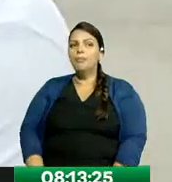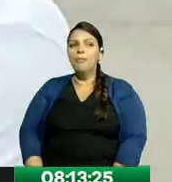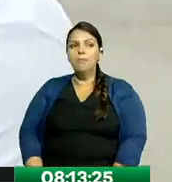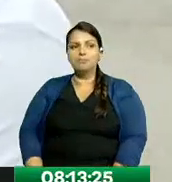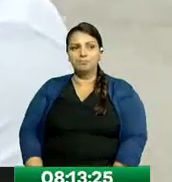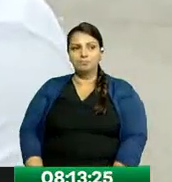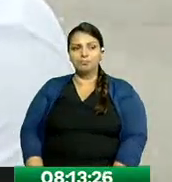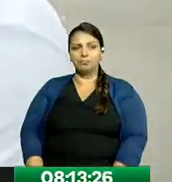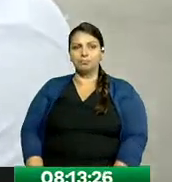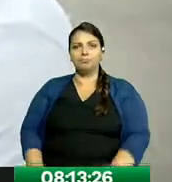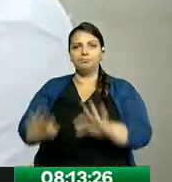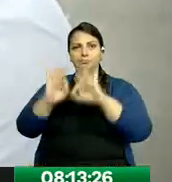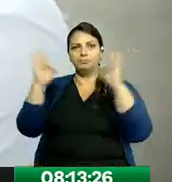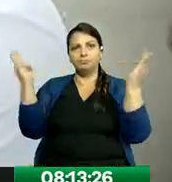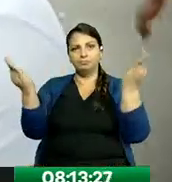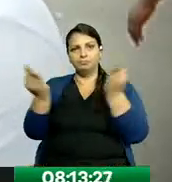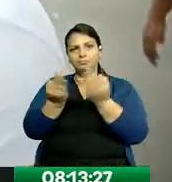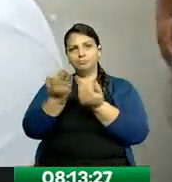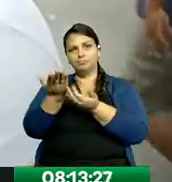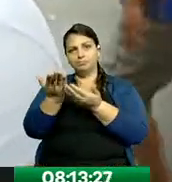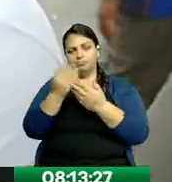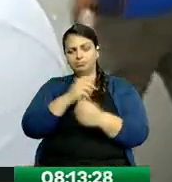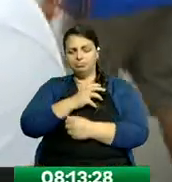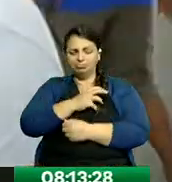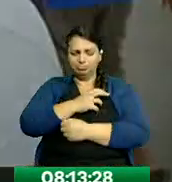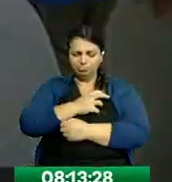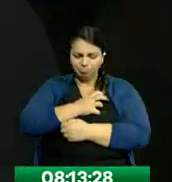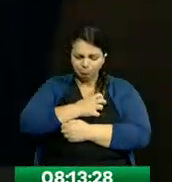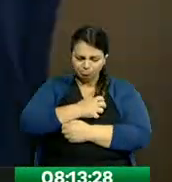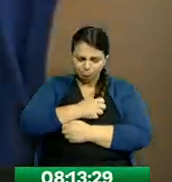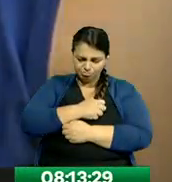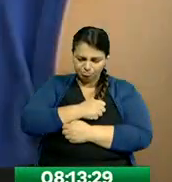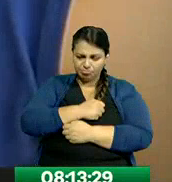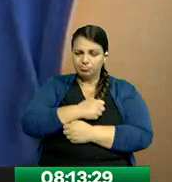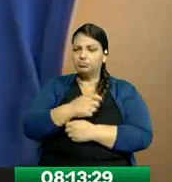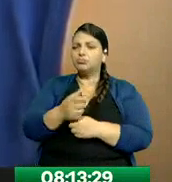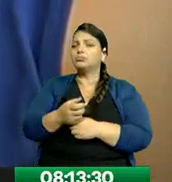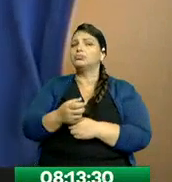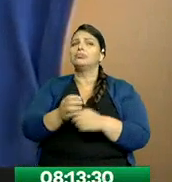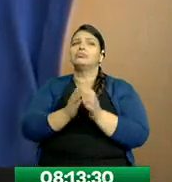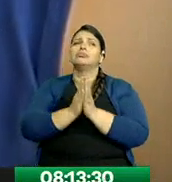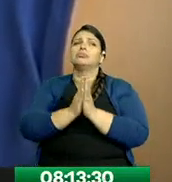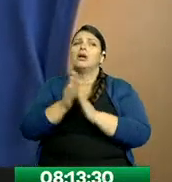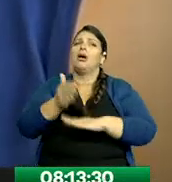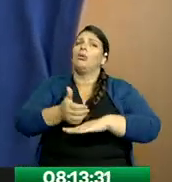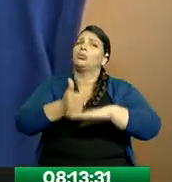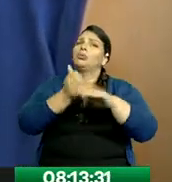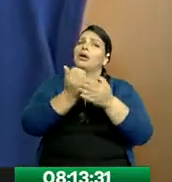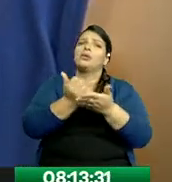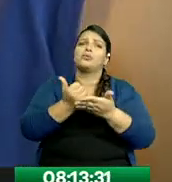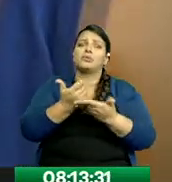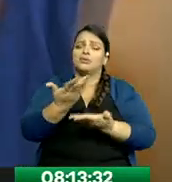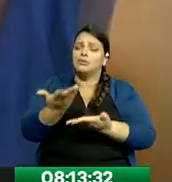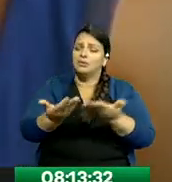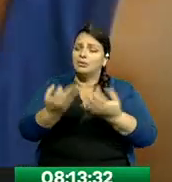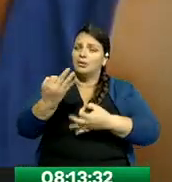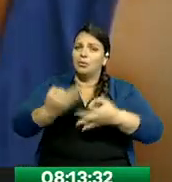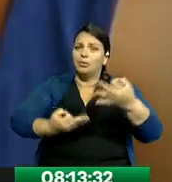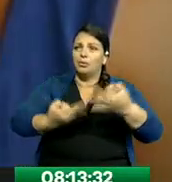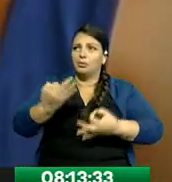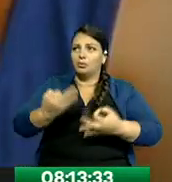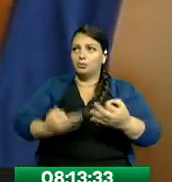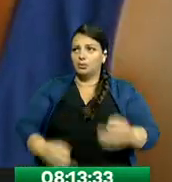delincuentes que matan a alguien. Robarse una moto nomás. Yo no le dejo las manos de Dios, mamá. Si